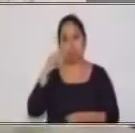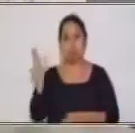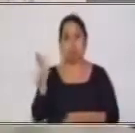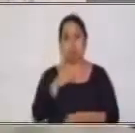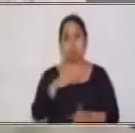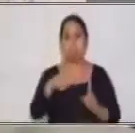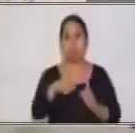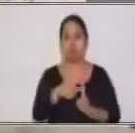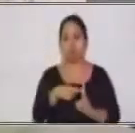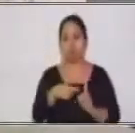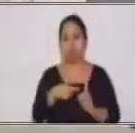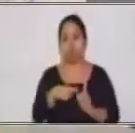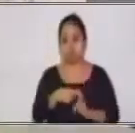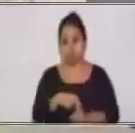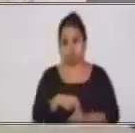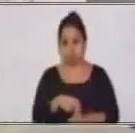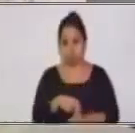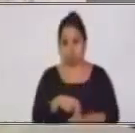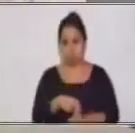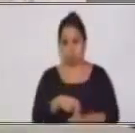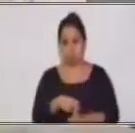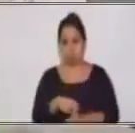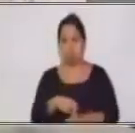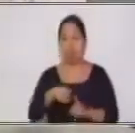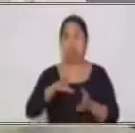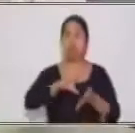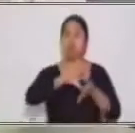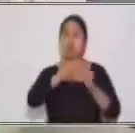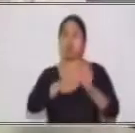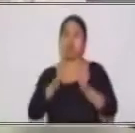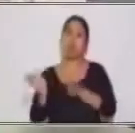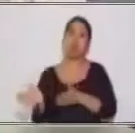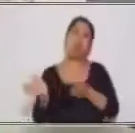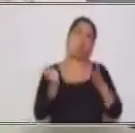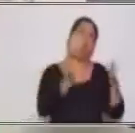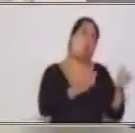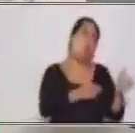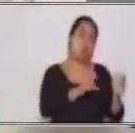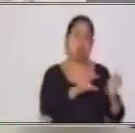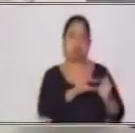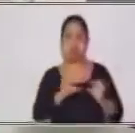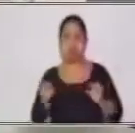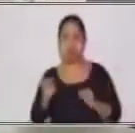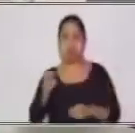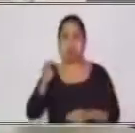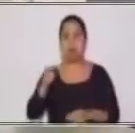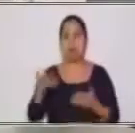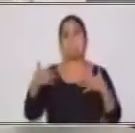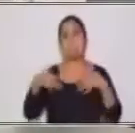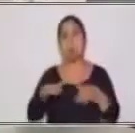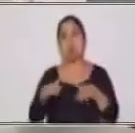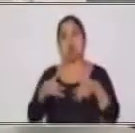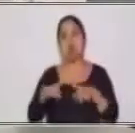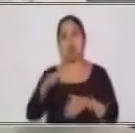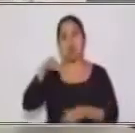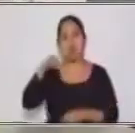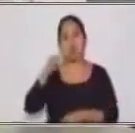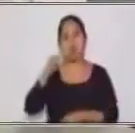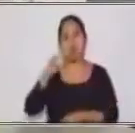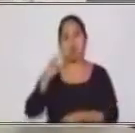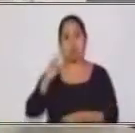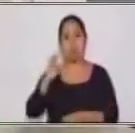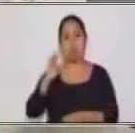estas corrientes literarias ya surge el modernismo. El modernismo específicamente no surge aquí